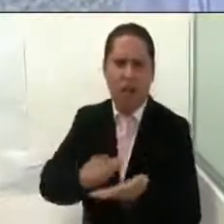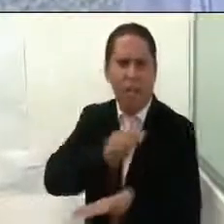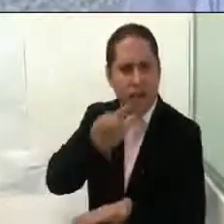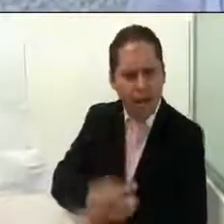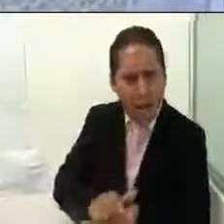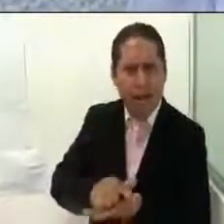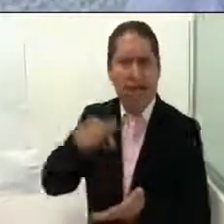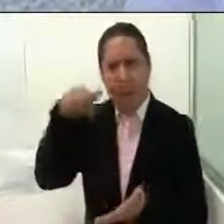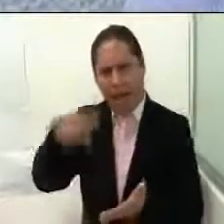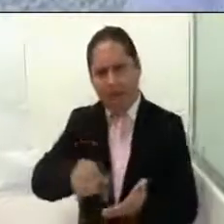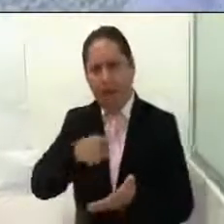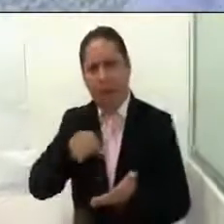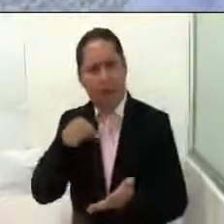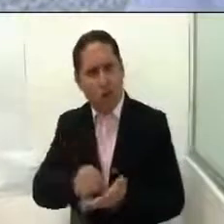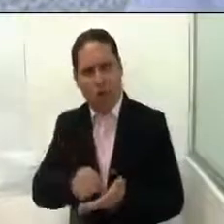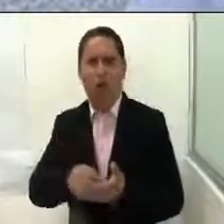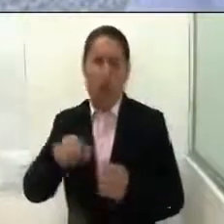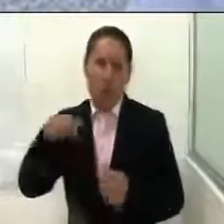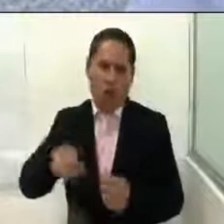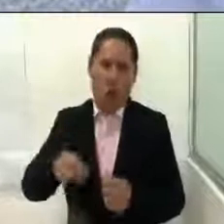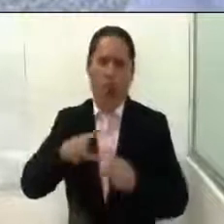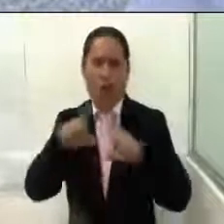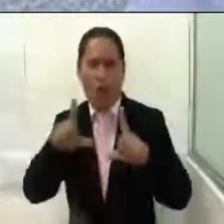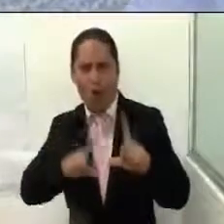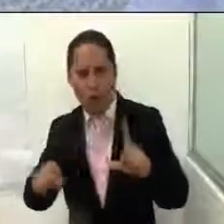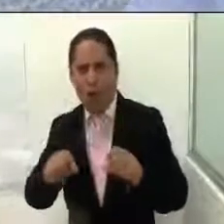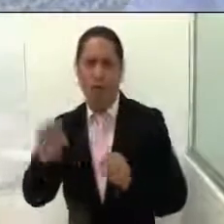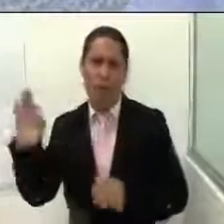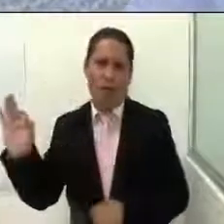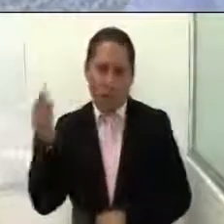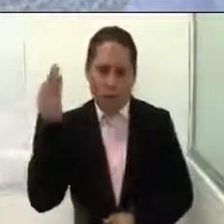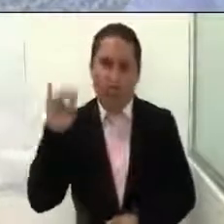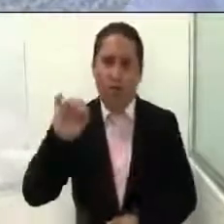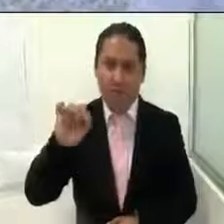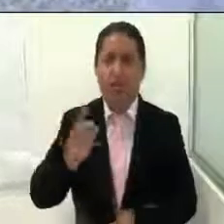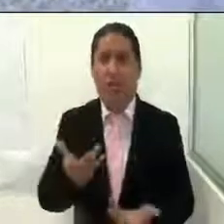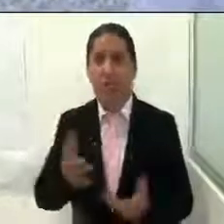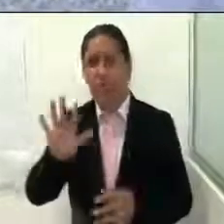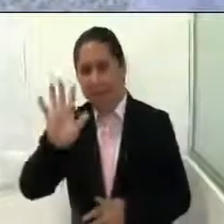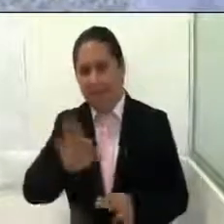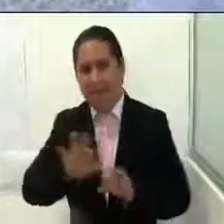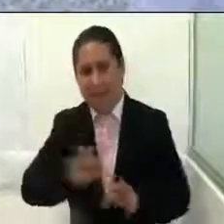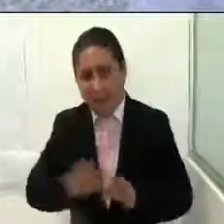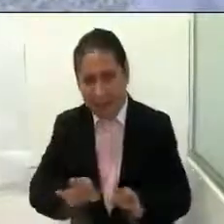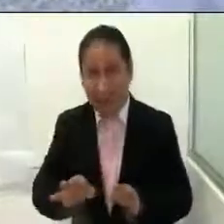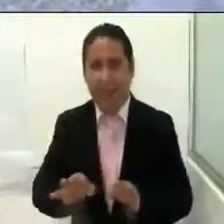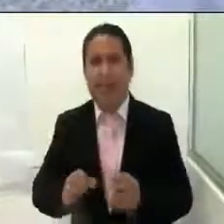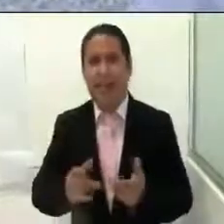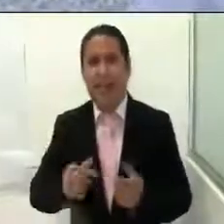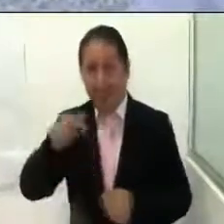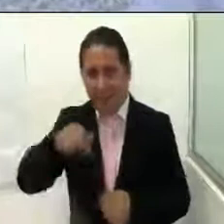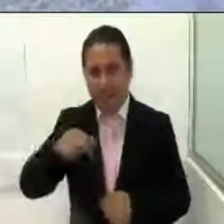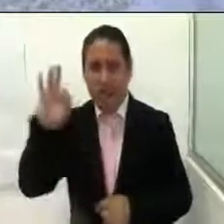como federales puesto que esto no es una tarea independiente porque también tiene mucho que ver la función pública federal